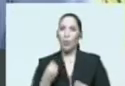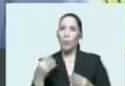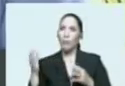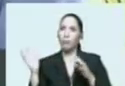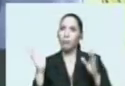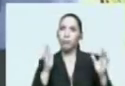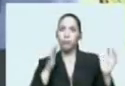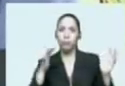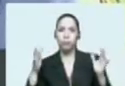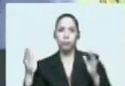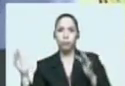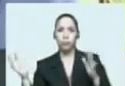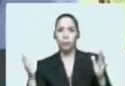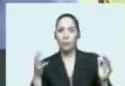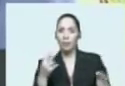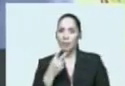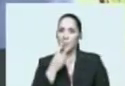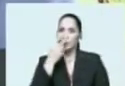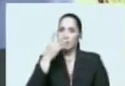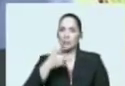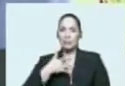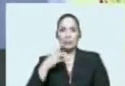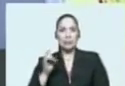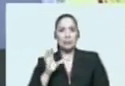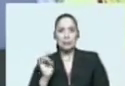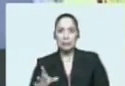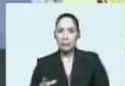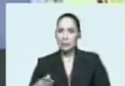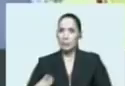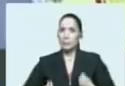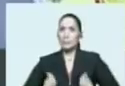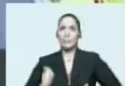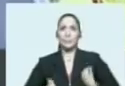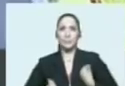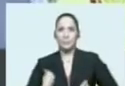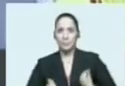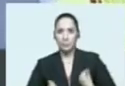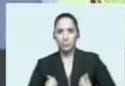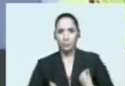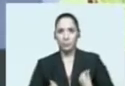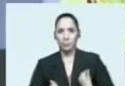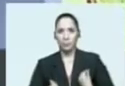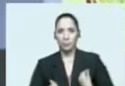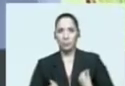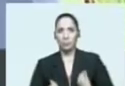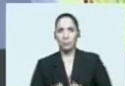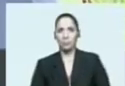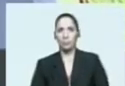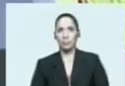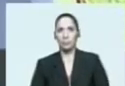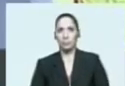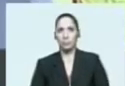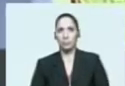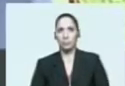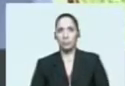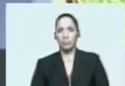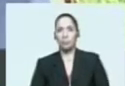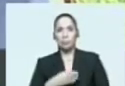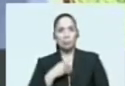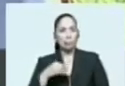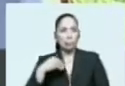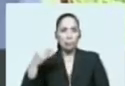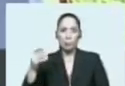el dolor la desesperación el desaliento la desesperanza